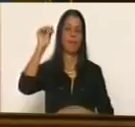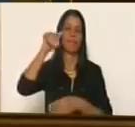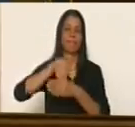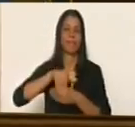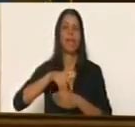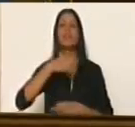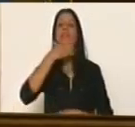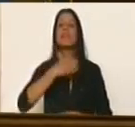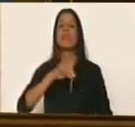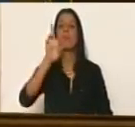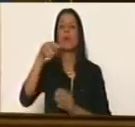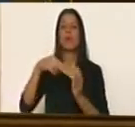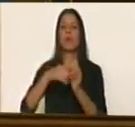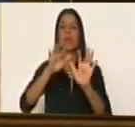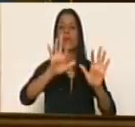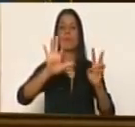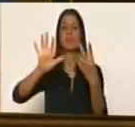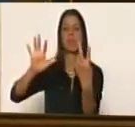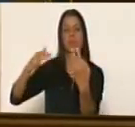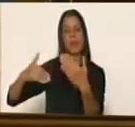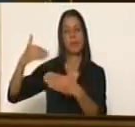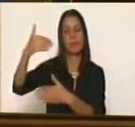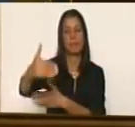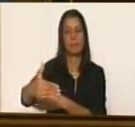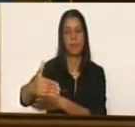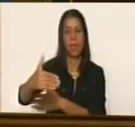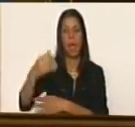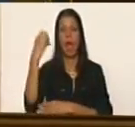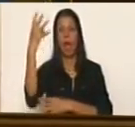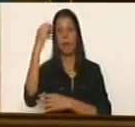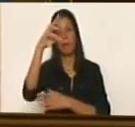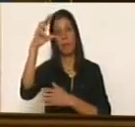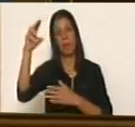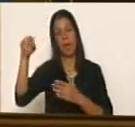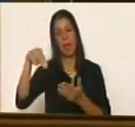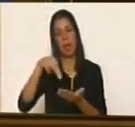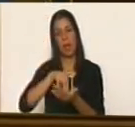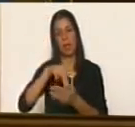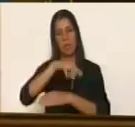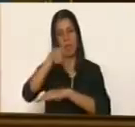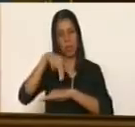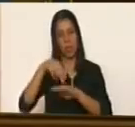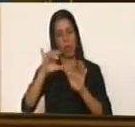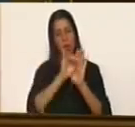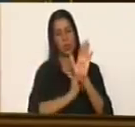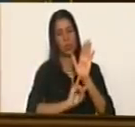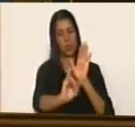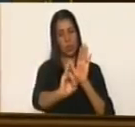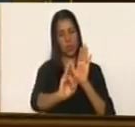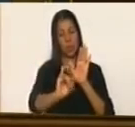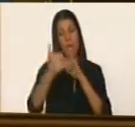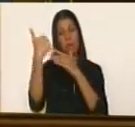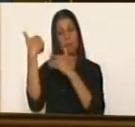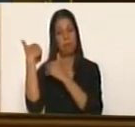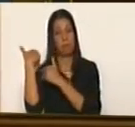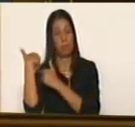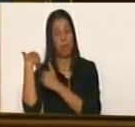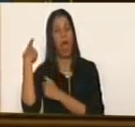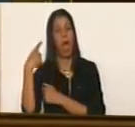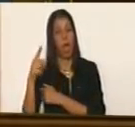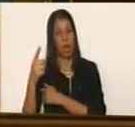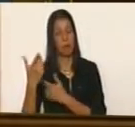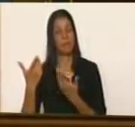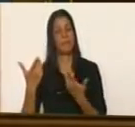diciembre de 2017. La Asamblea Nacional Constituyente, en ejercicio de las facultades